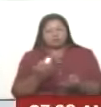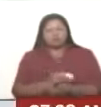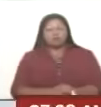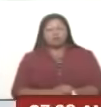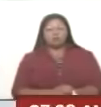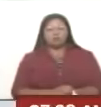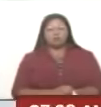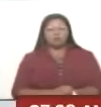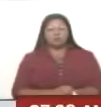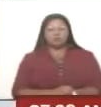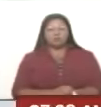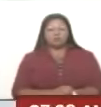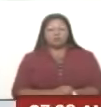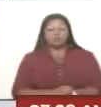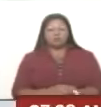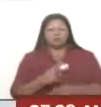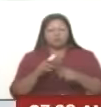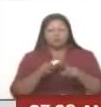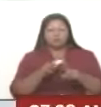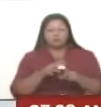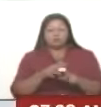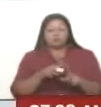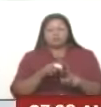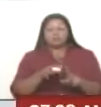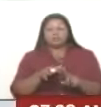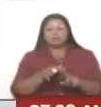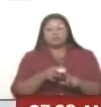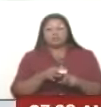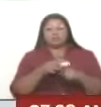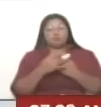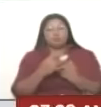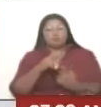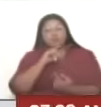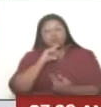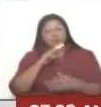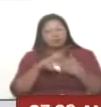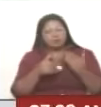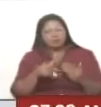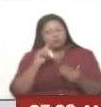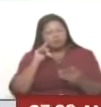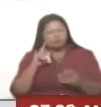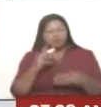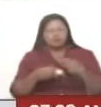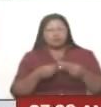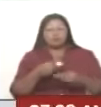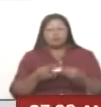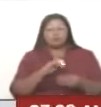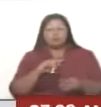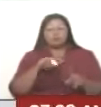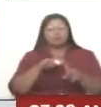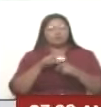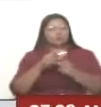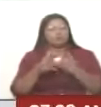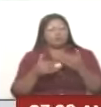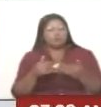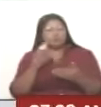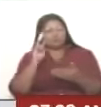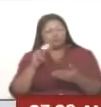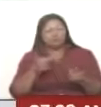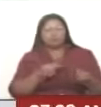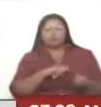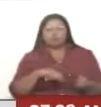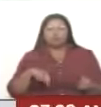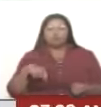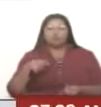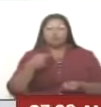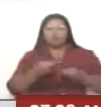políticamente una coyuntura muy difícil, muy complicada, y bueno, eso provocó esa situación. Ya nosotros la controlamos,